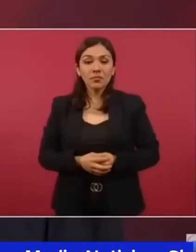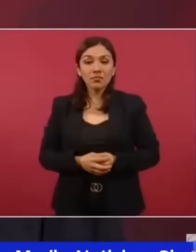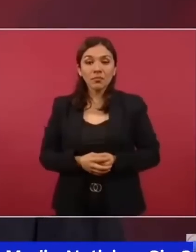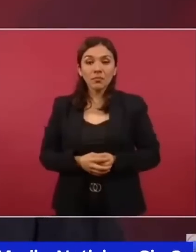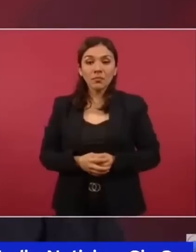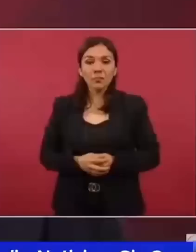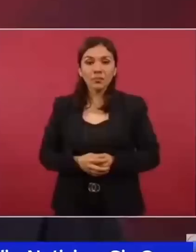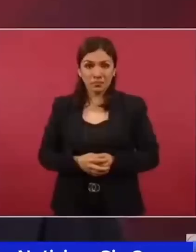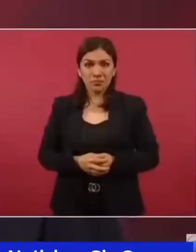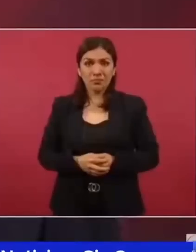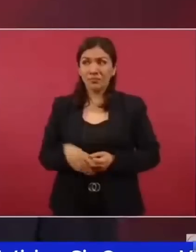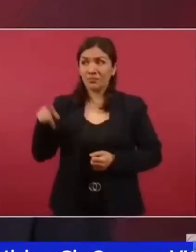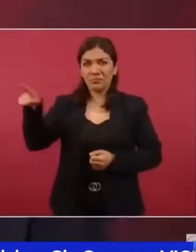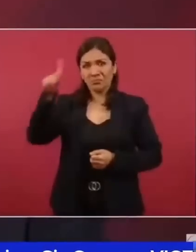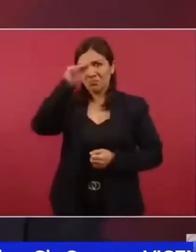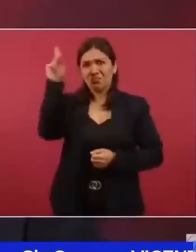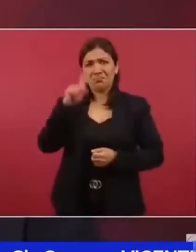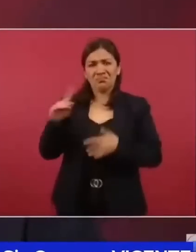Un golpe de Estado.